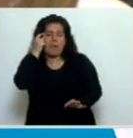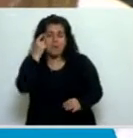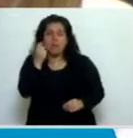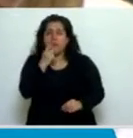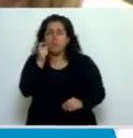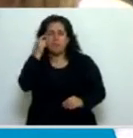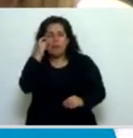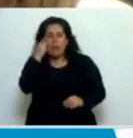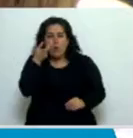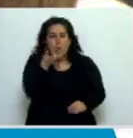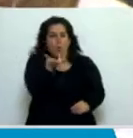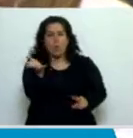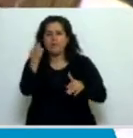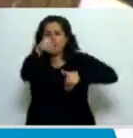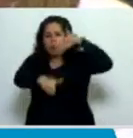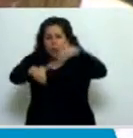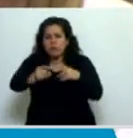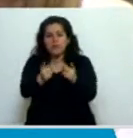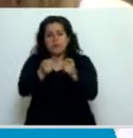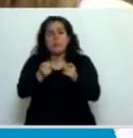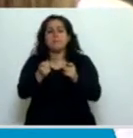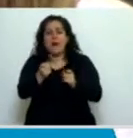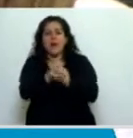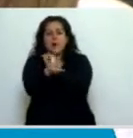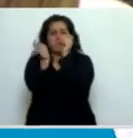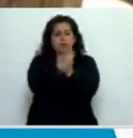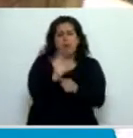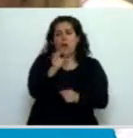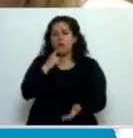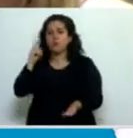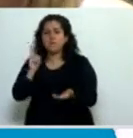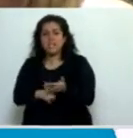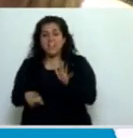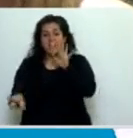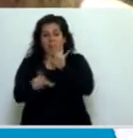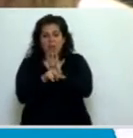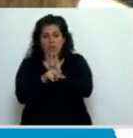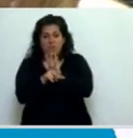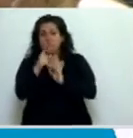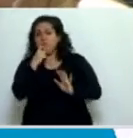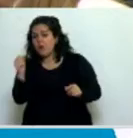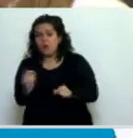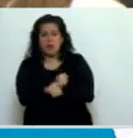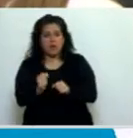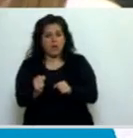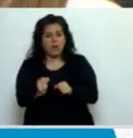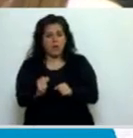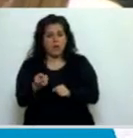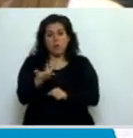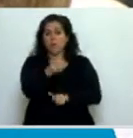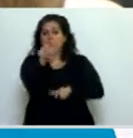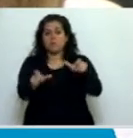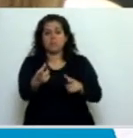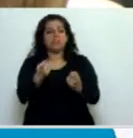cuántos votos se necesitan para derogar o reformar esta misma ley si llega a ser sancionada. ¿Cuál es la